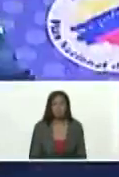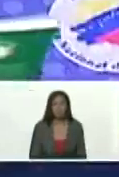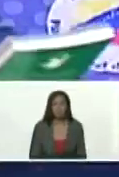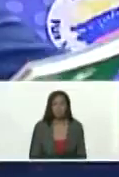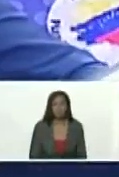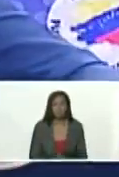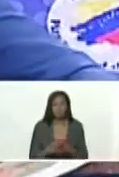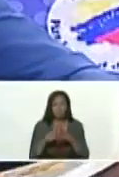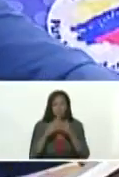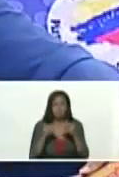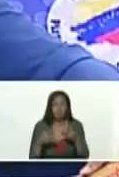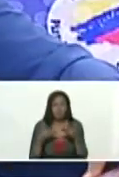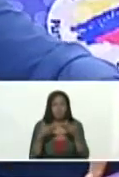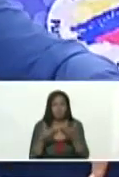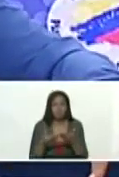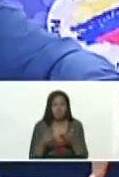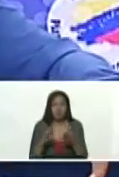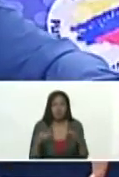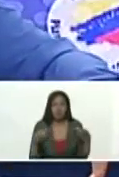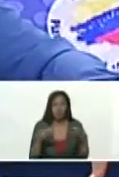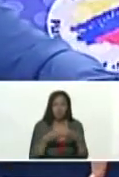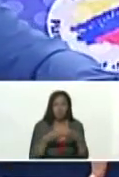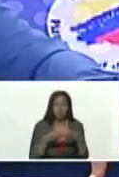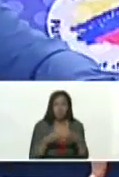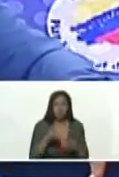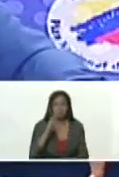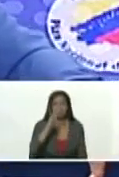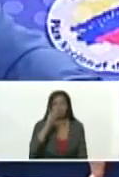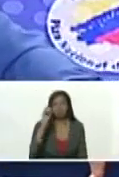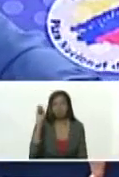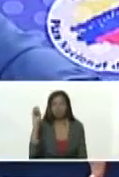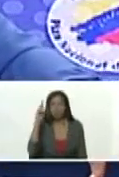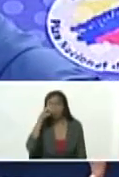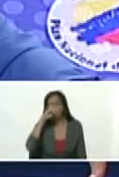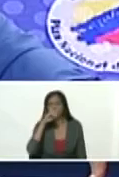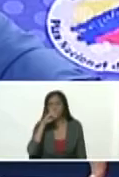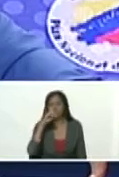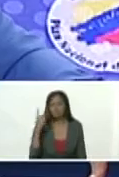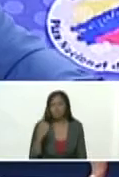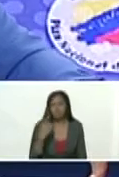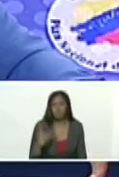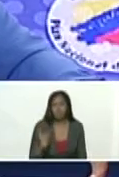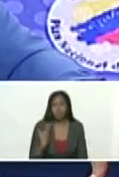Toda la entrega de la colección Bicentenario. Eso solo se puede hacer